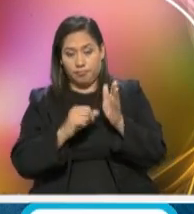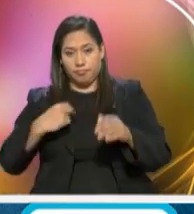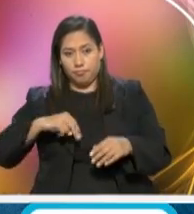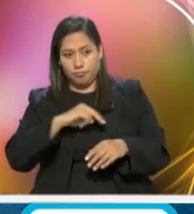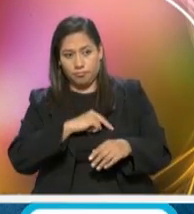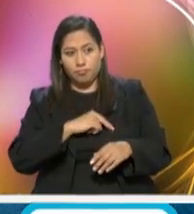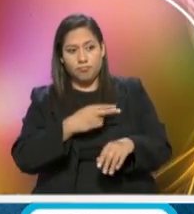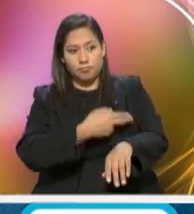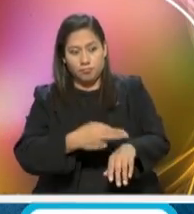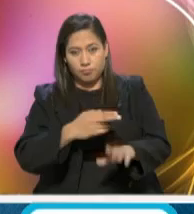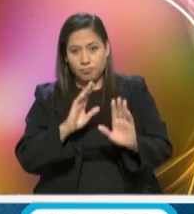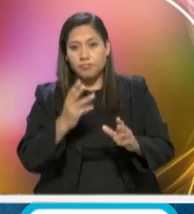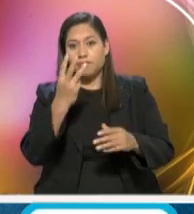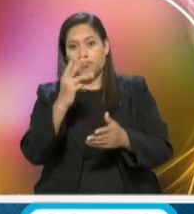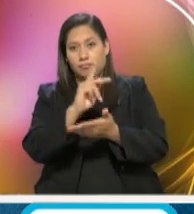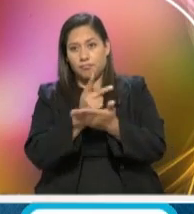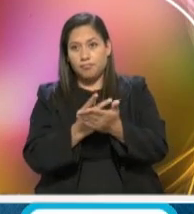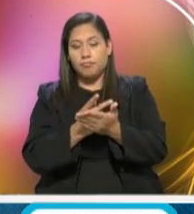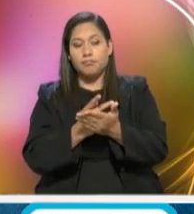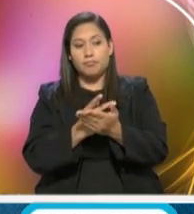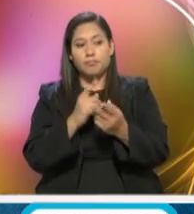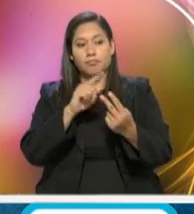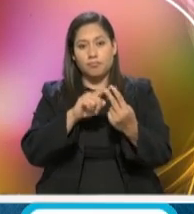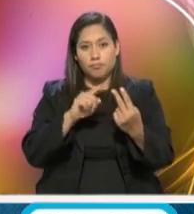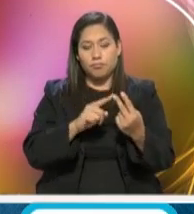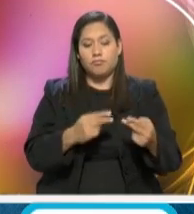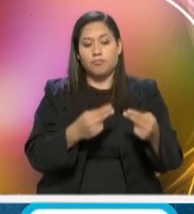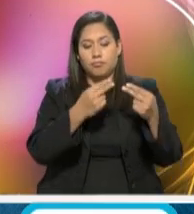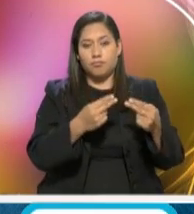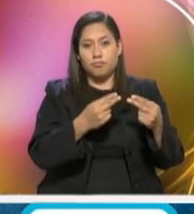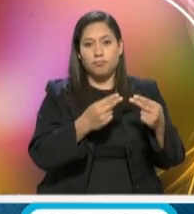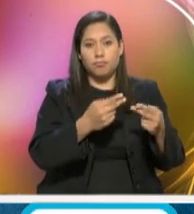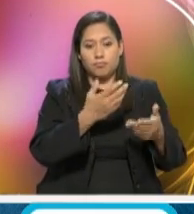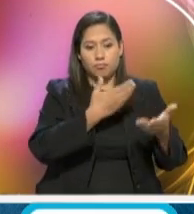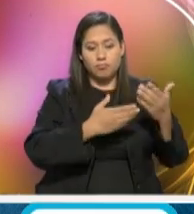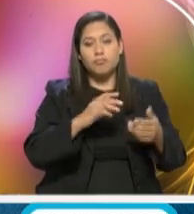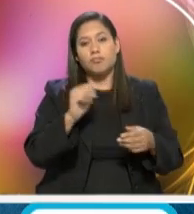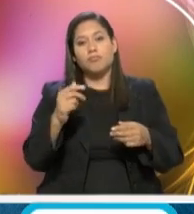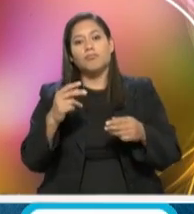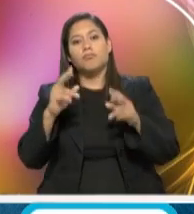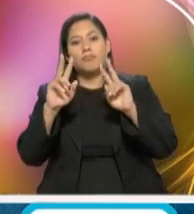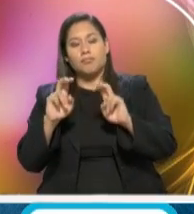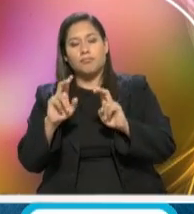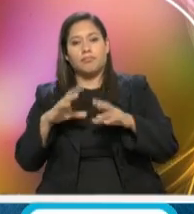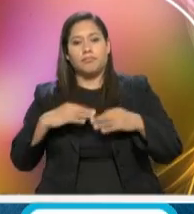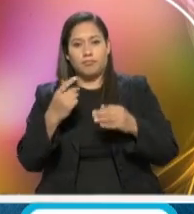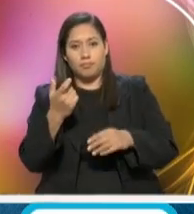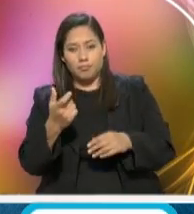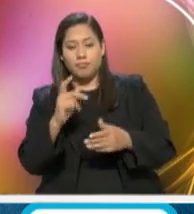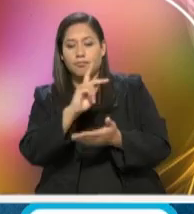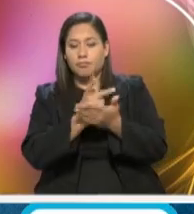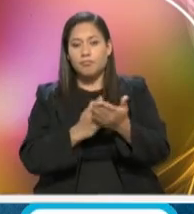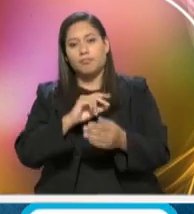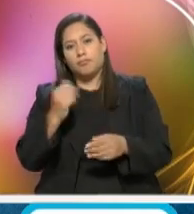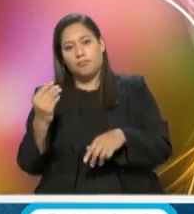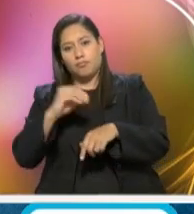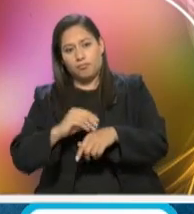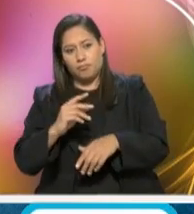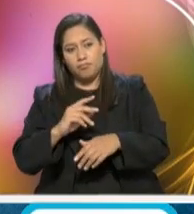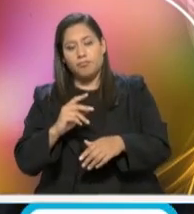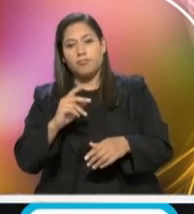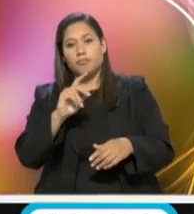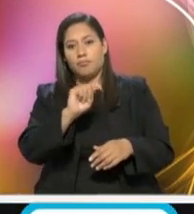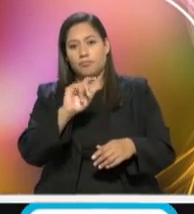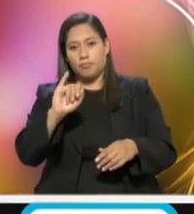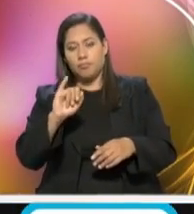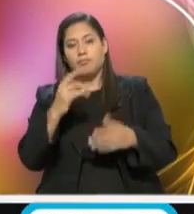llevamos de operación, hemos lanzado 3 programas, 2 en el sector comercial y 1 en el sector financiero. Y estamos desarrollando programas adicionales en